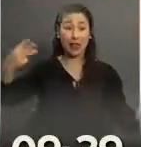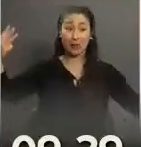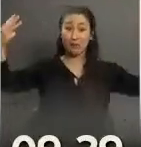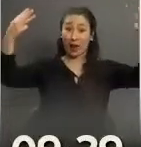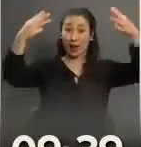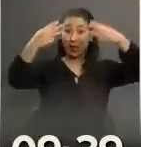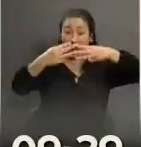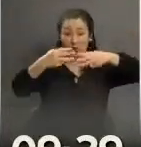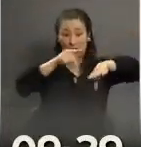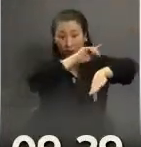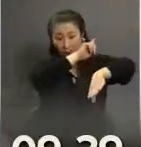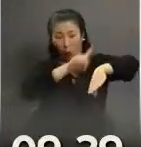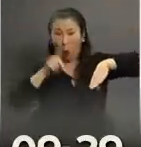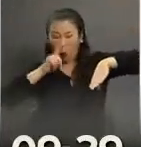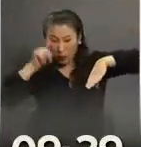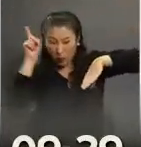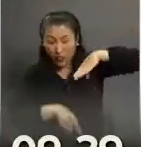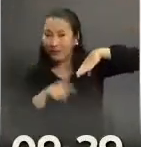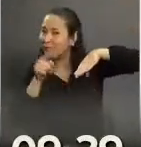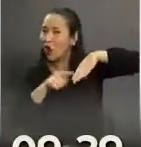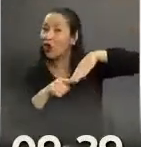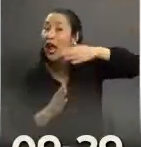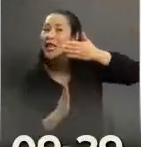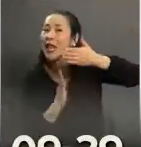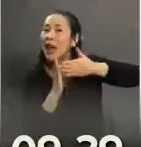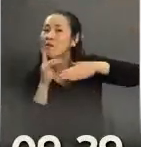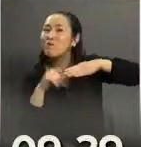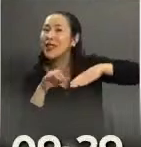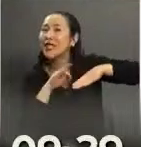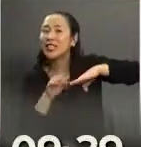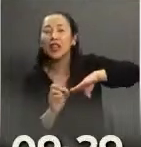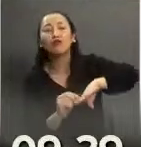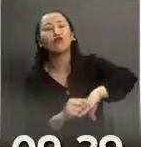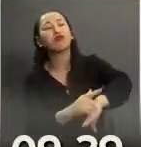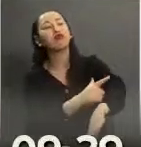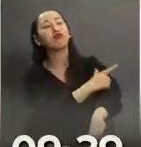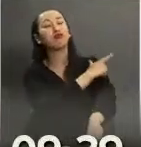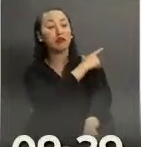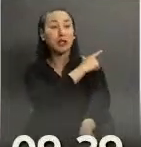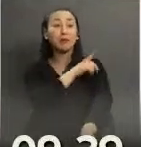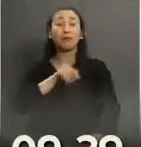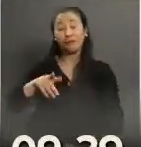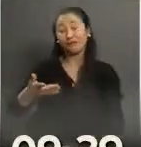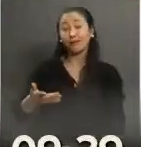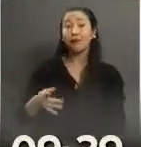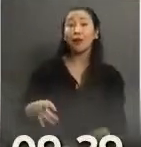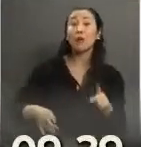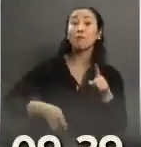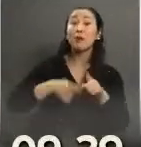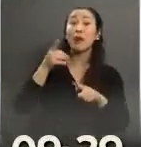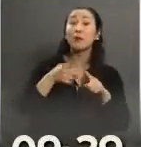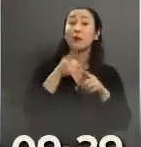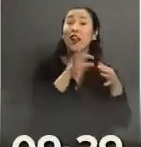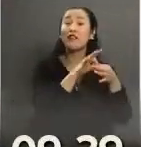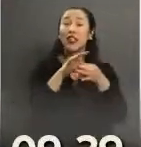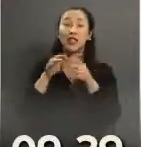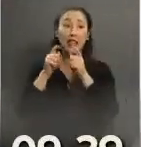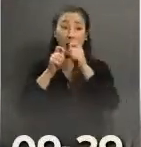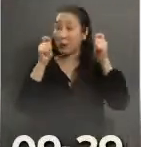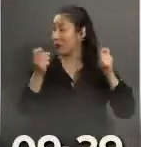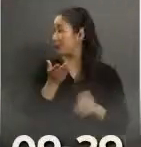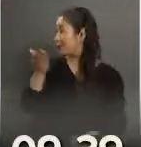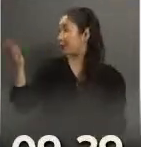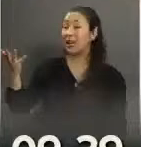sino que comienza. Aquí comienza Chile, el continente, y desde acá, bueno, nuestra primera frase de campaña con muchos de quienes estamos acá era